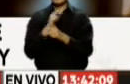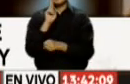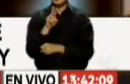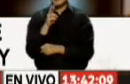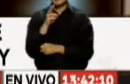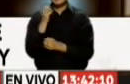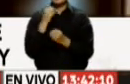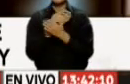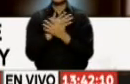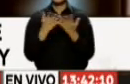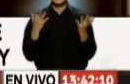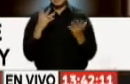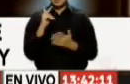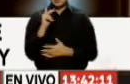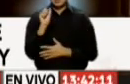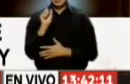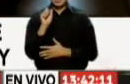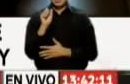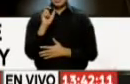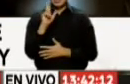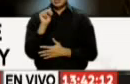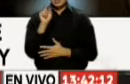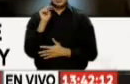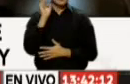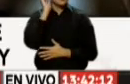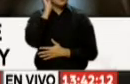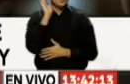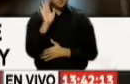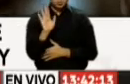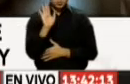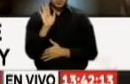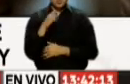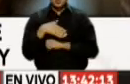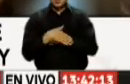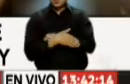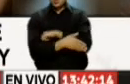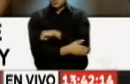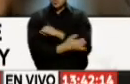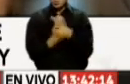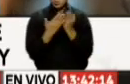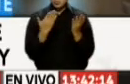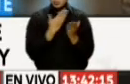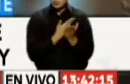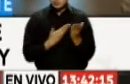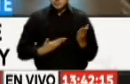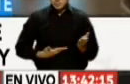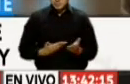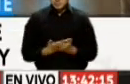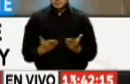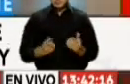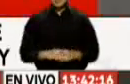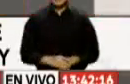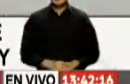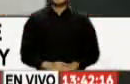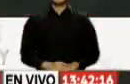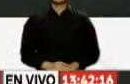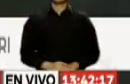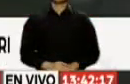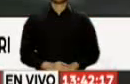para cancelar a Karen McDougal, quien asegura haber tenido una aventura con el actual mandatario.